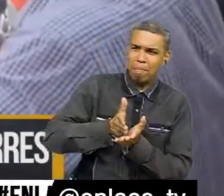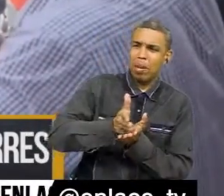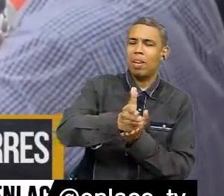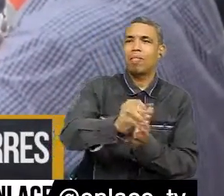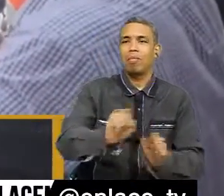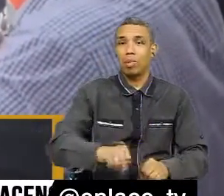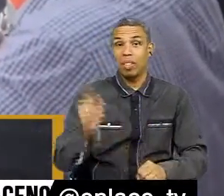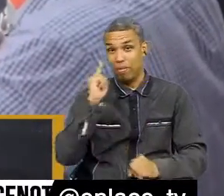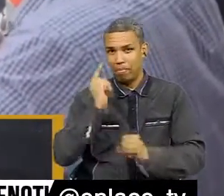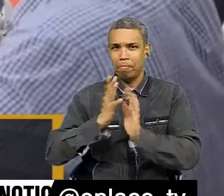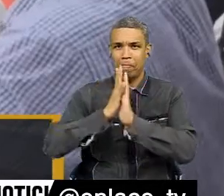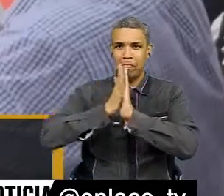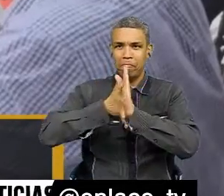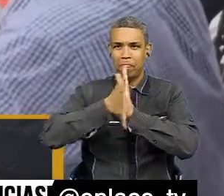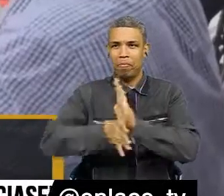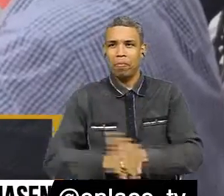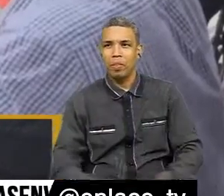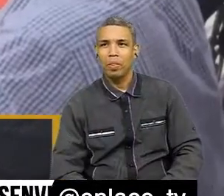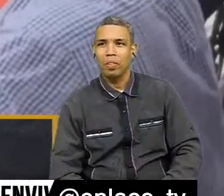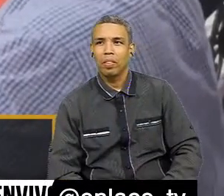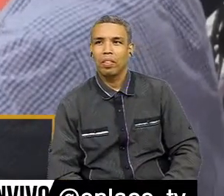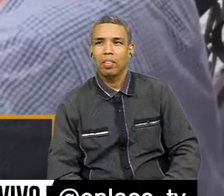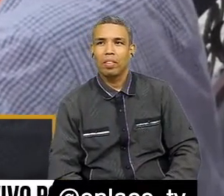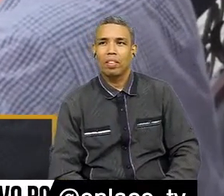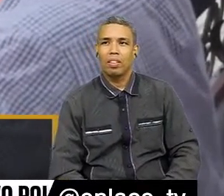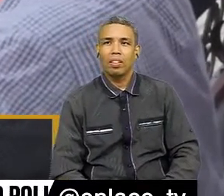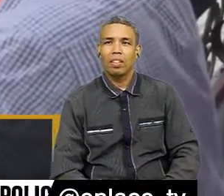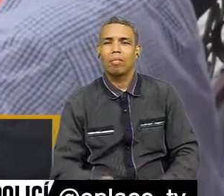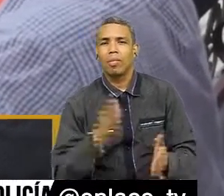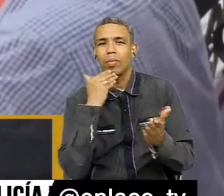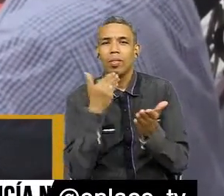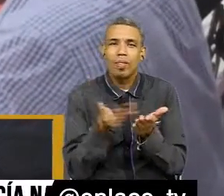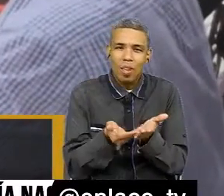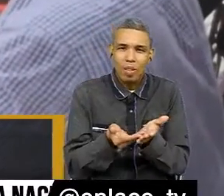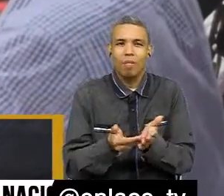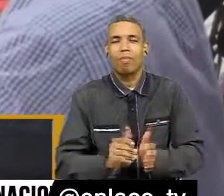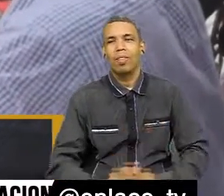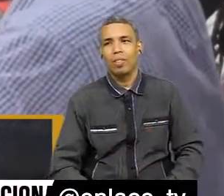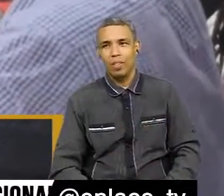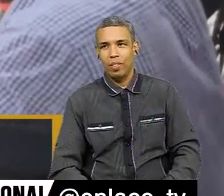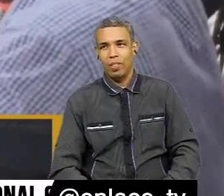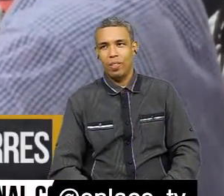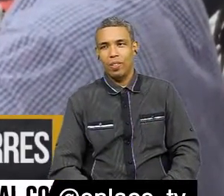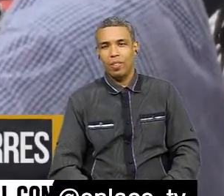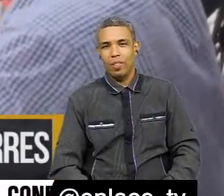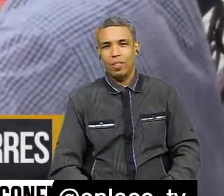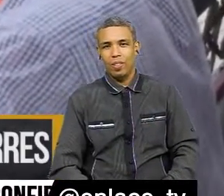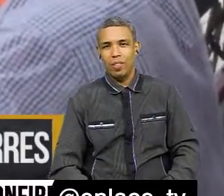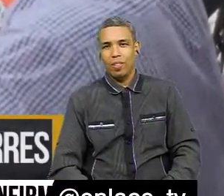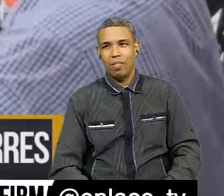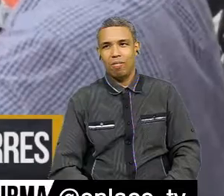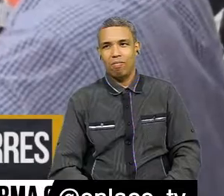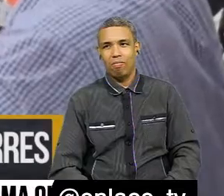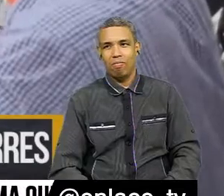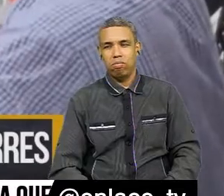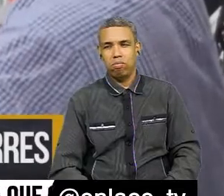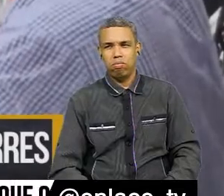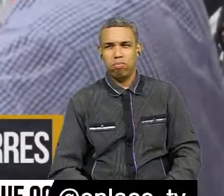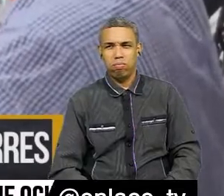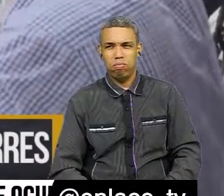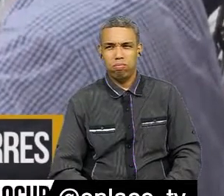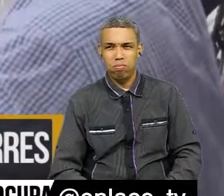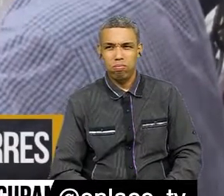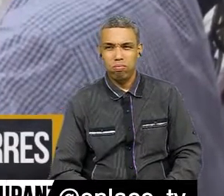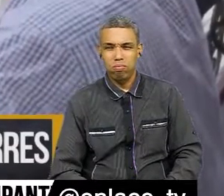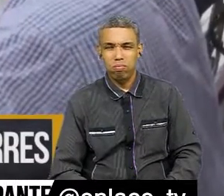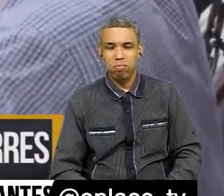agradecido por el recibimiento que me hicieron. Es lástima que no pueda venir ayer, que era realmente el día en el que hizo el fallo. Pero quiero que